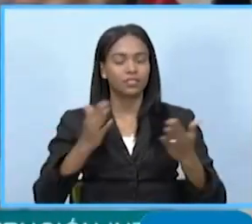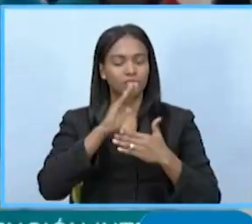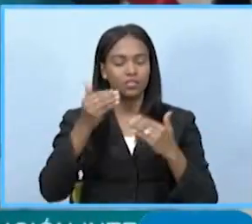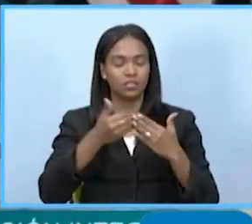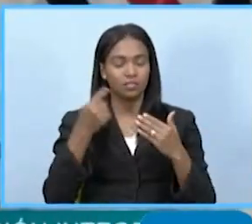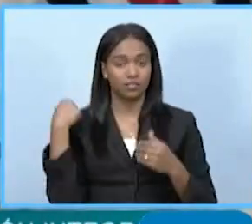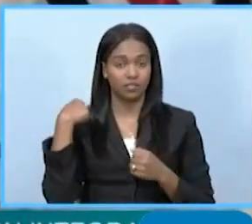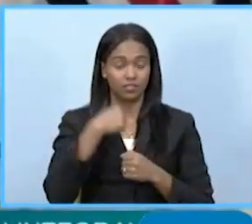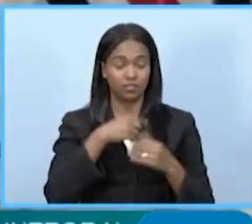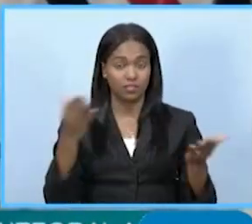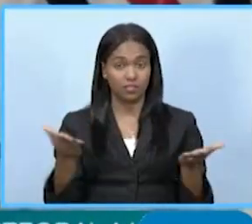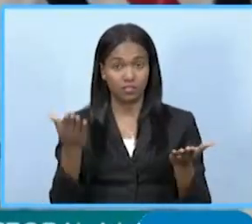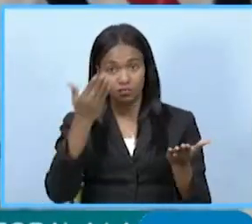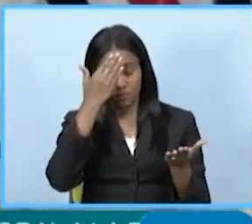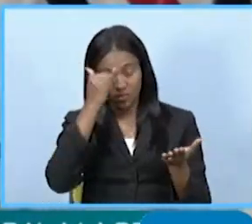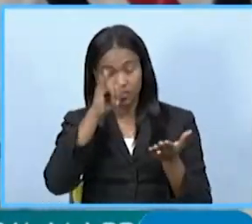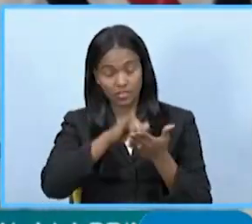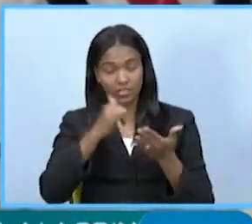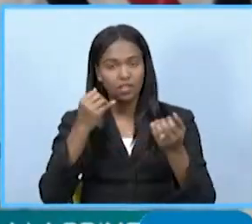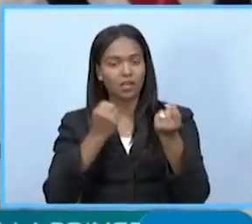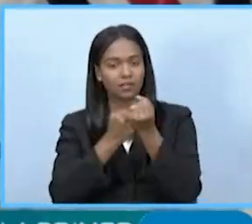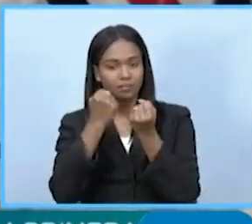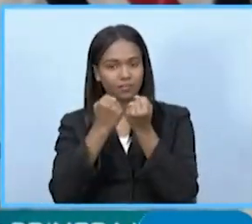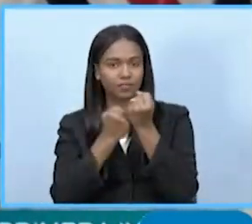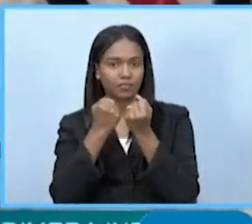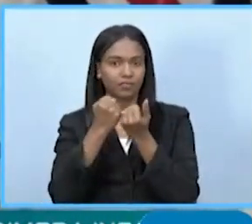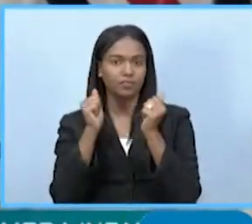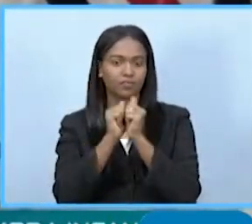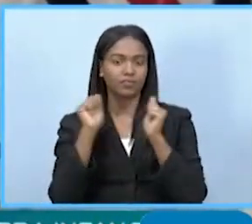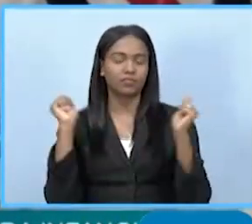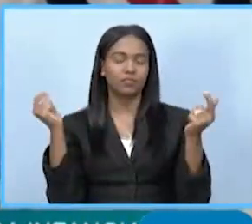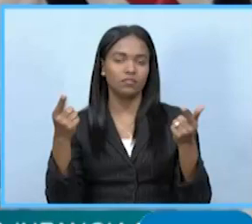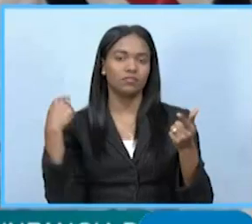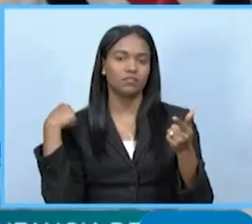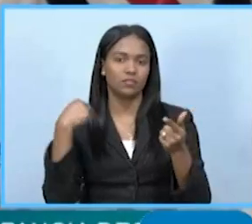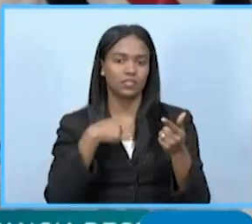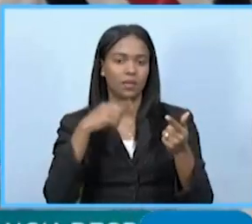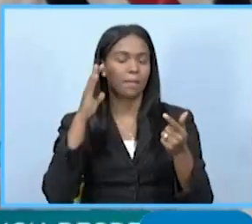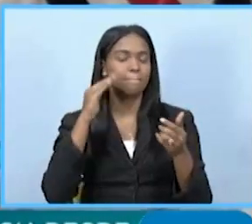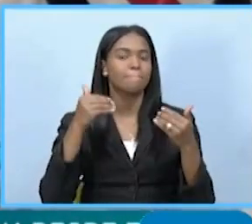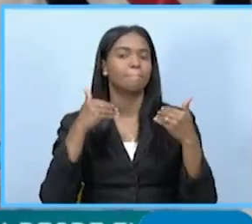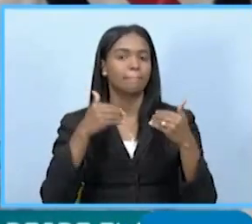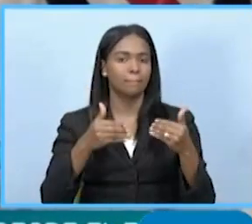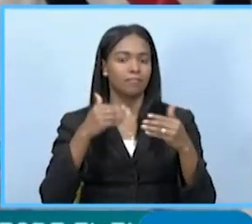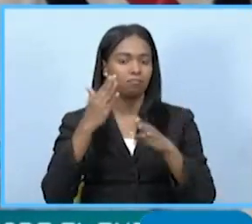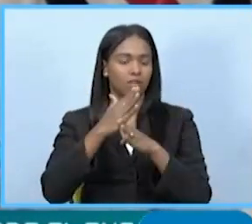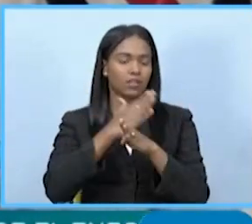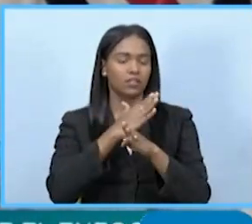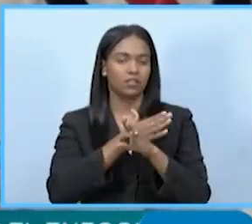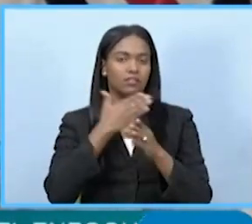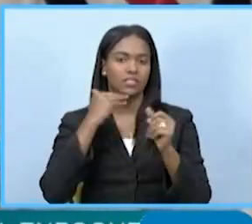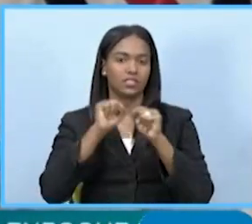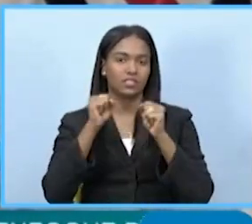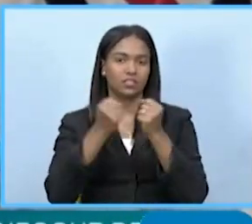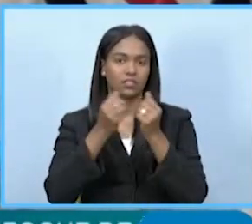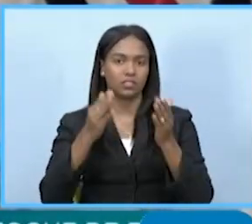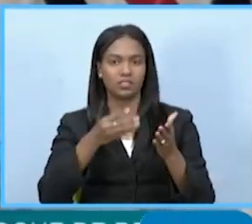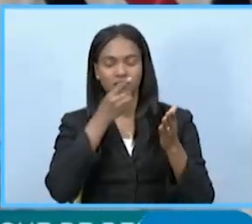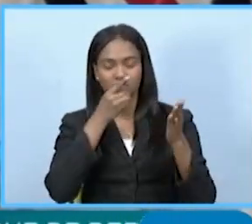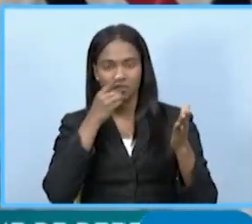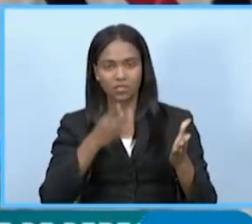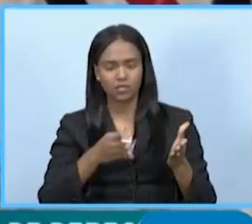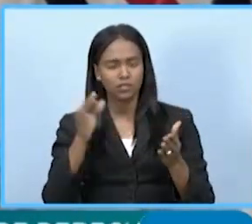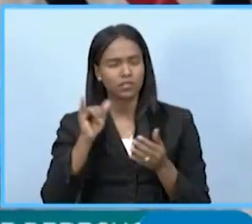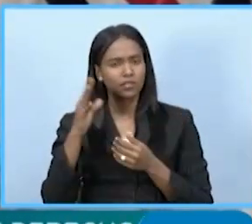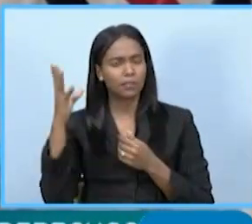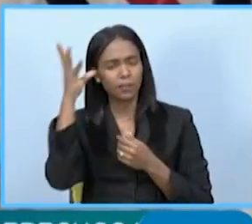nosotros porque esa es la colaboración entre todos, lo que va a hacer avanzar la sociedad dominicana. Y qué